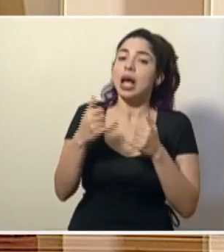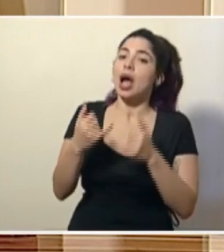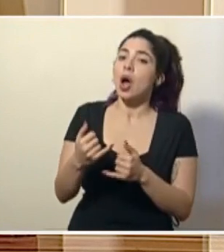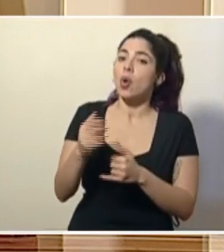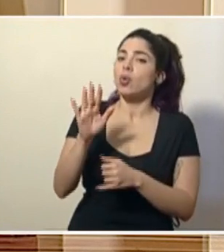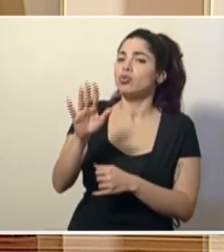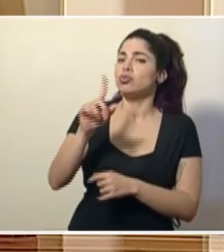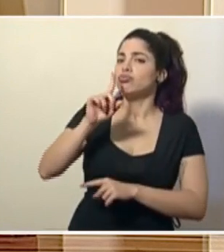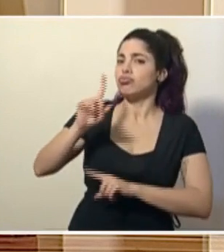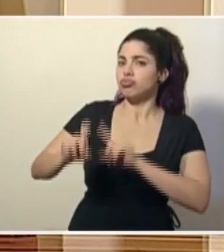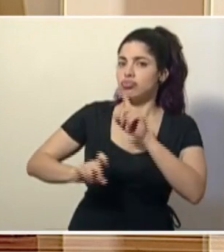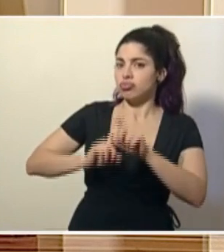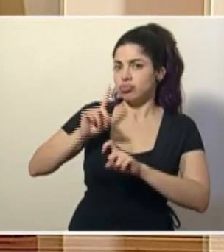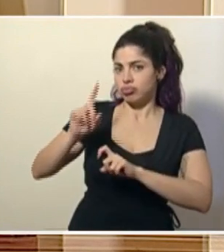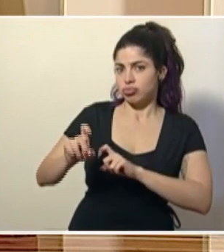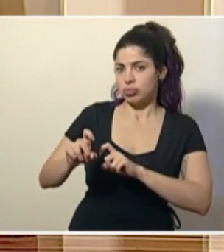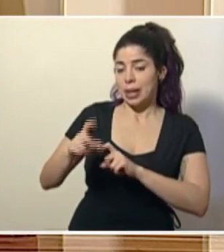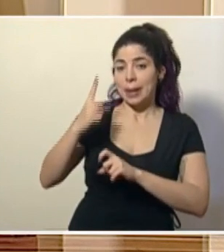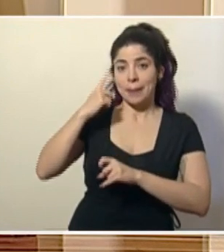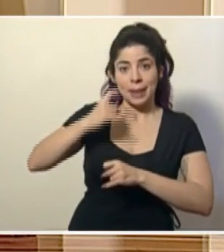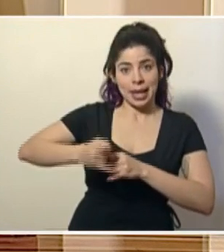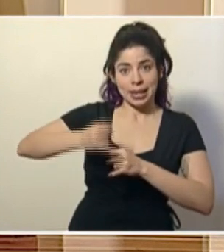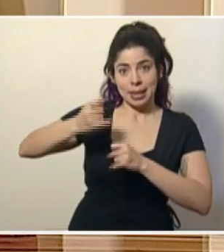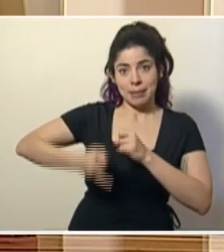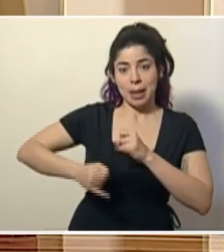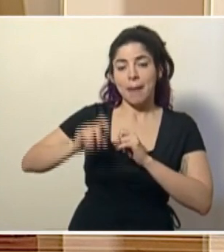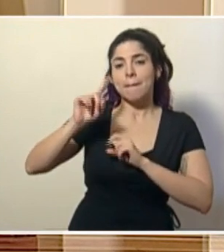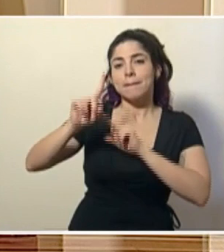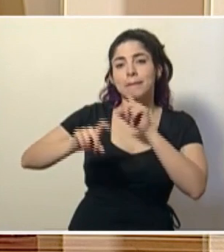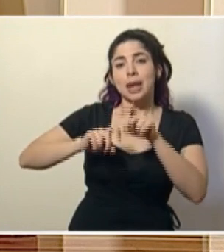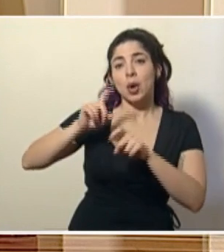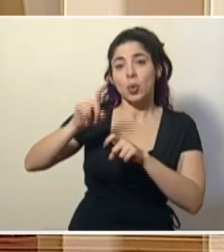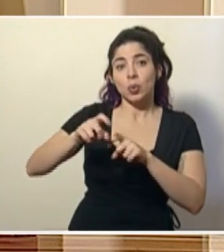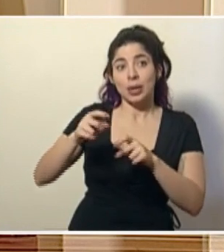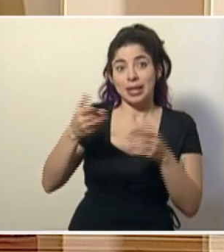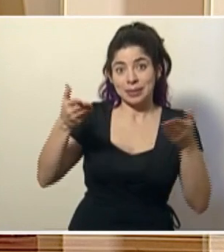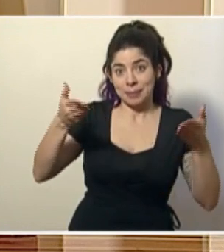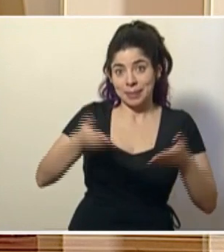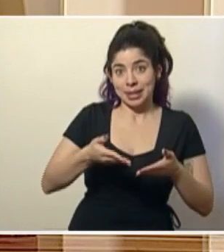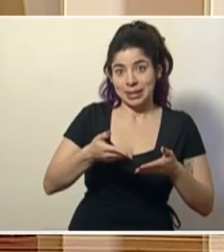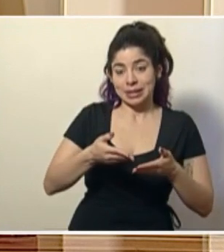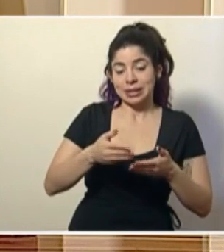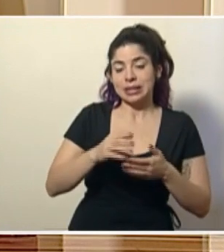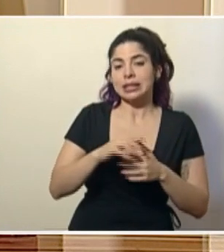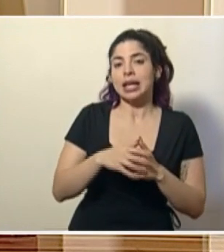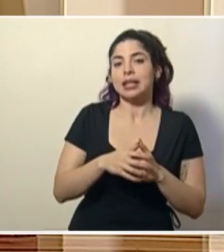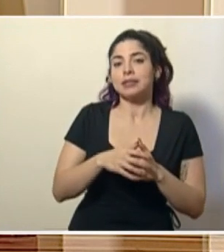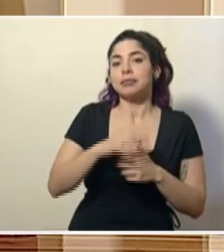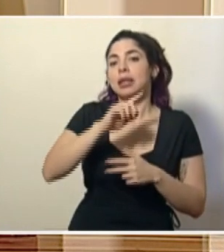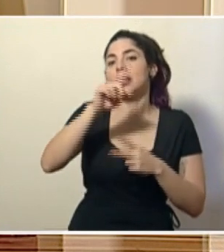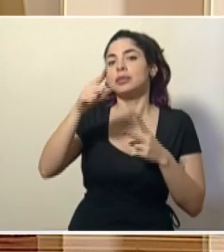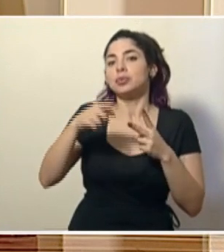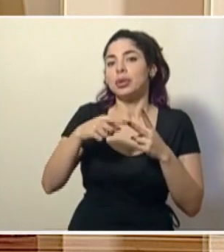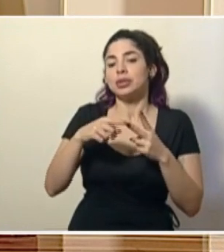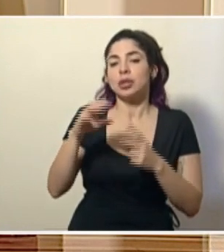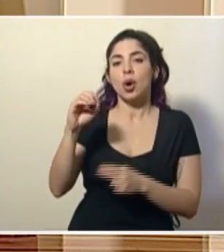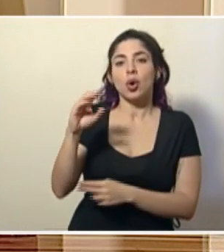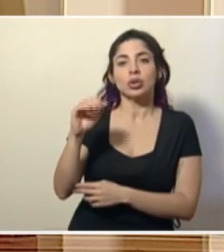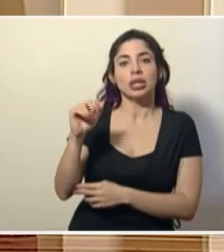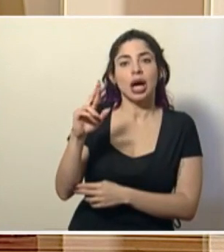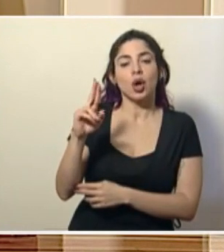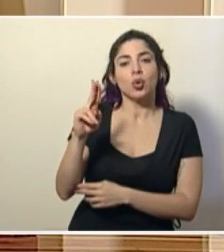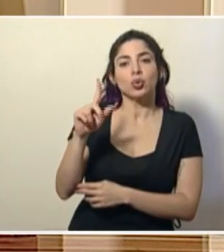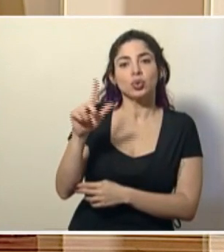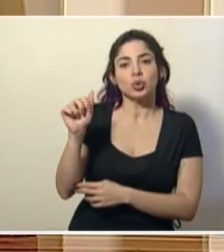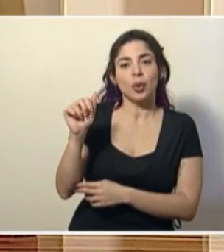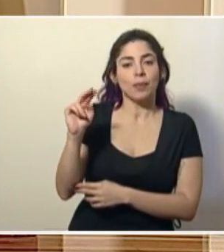a escuchar sus preguntas y para finalizar las consultas presenciales va a ser el turno de Óscar Ulloa